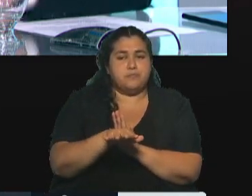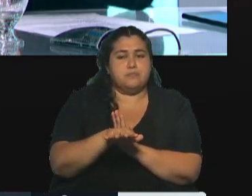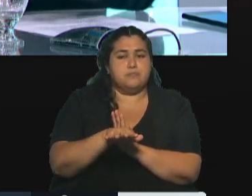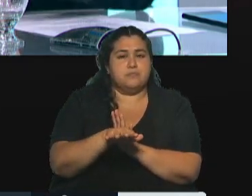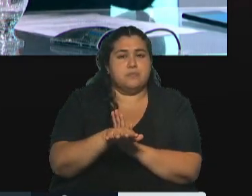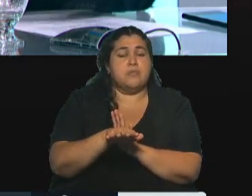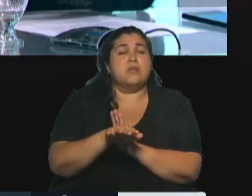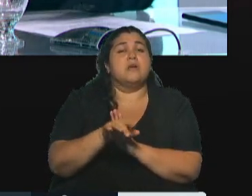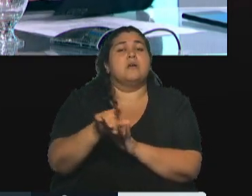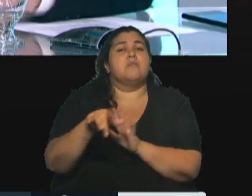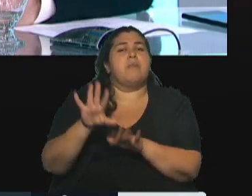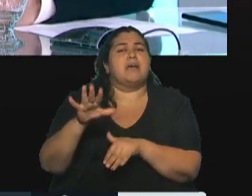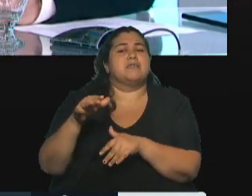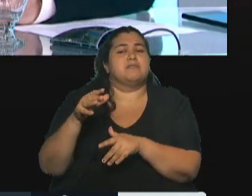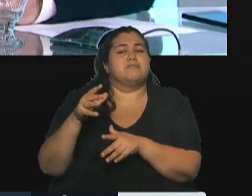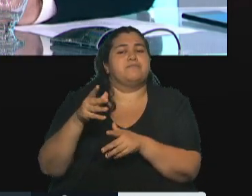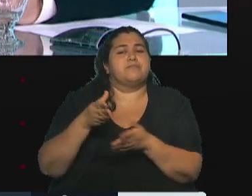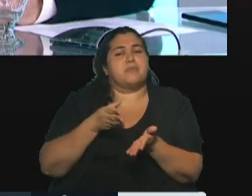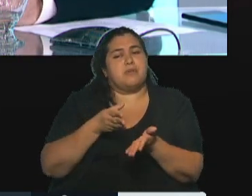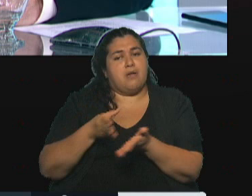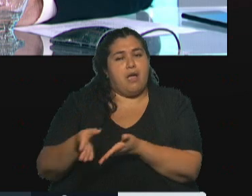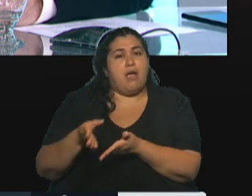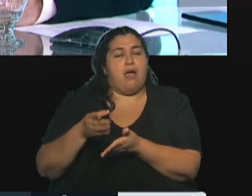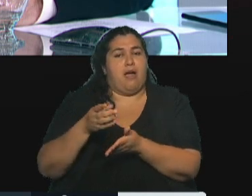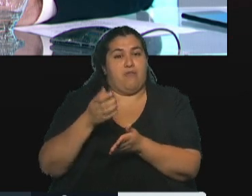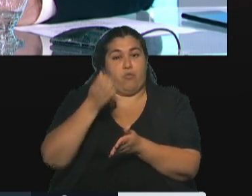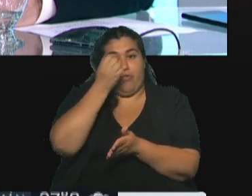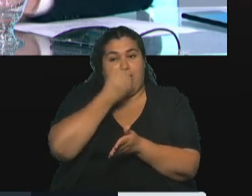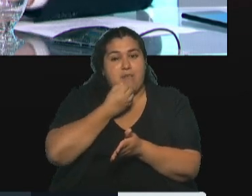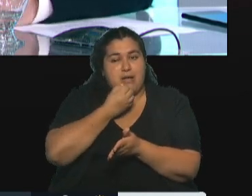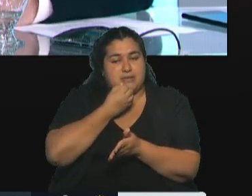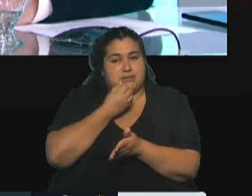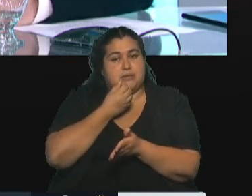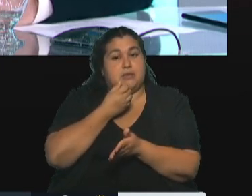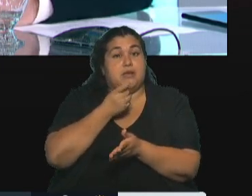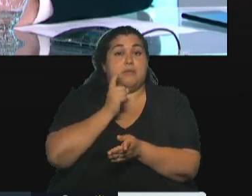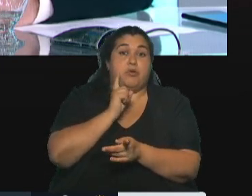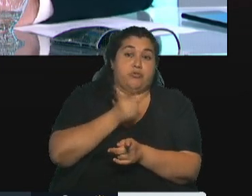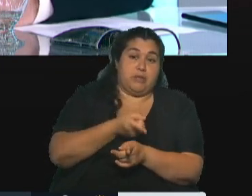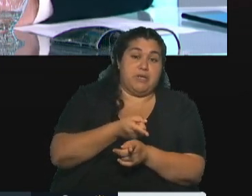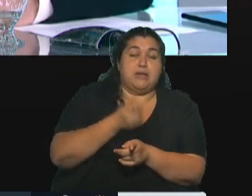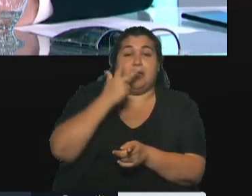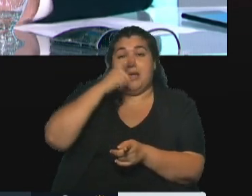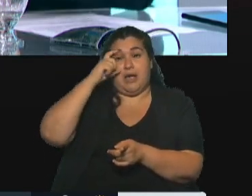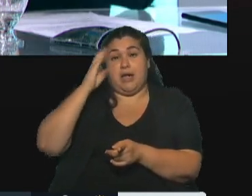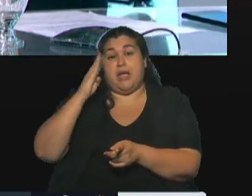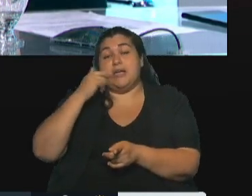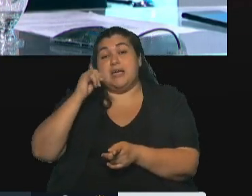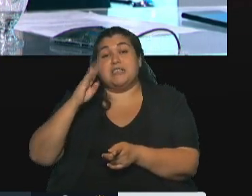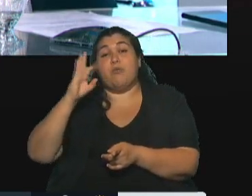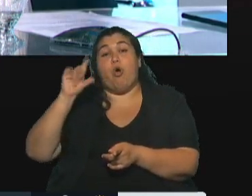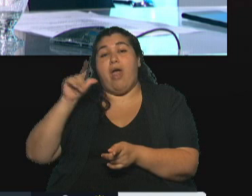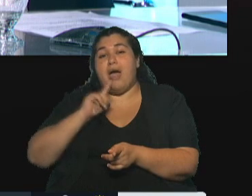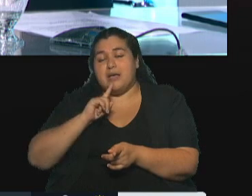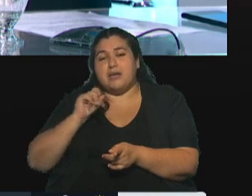digamos, todo lo que tiene que ver con el conflicto con Hamas, por un lado, pero también con el Hezbollah en el sur del Líbano. Por otra